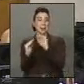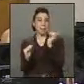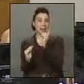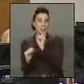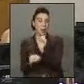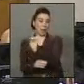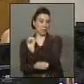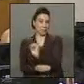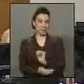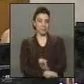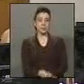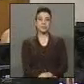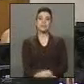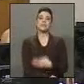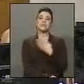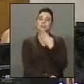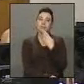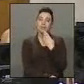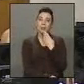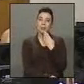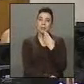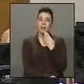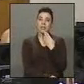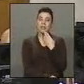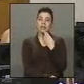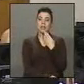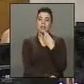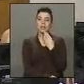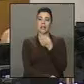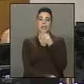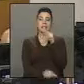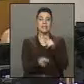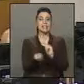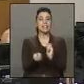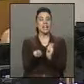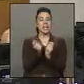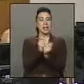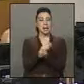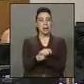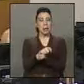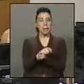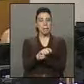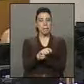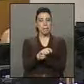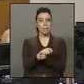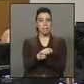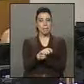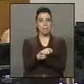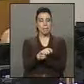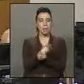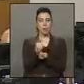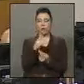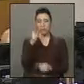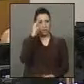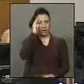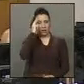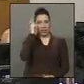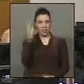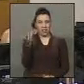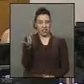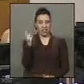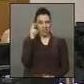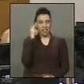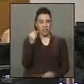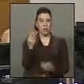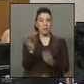También se rescata del proyecto que se haya cambiado uno de sus aspectos más absurdos que comenzaba